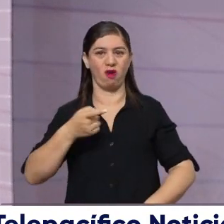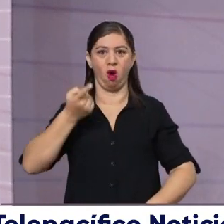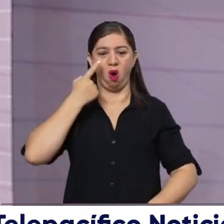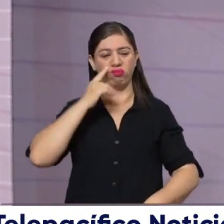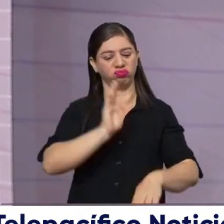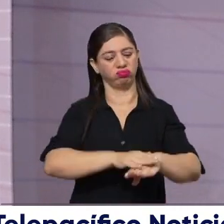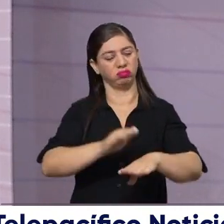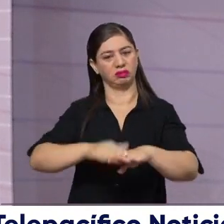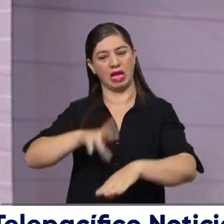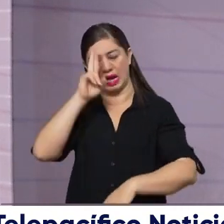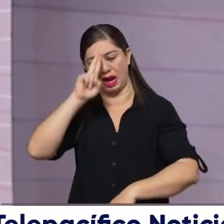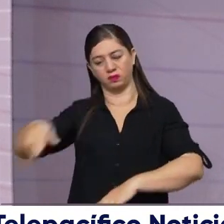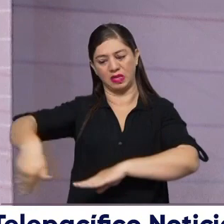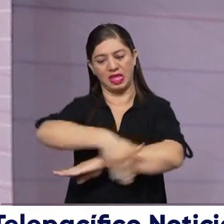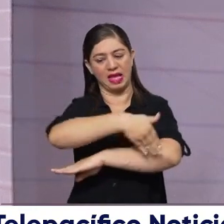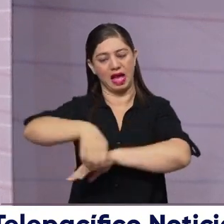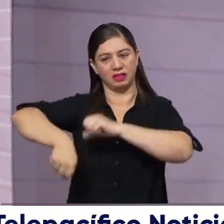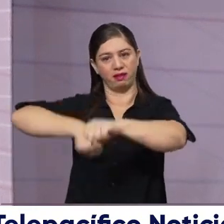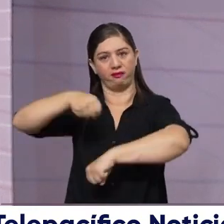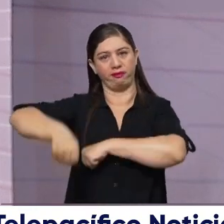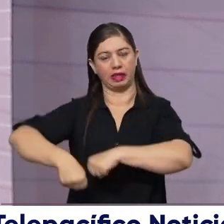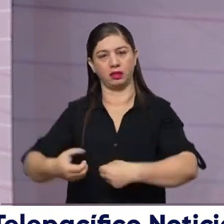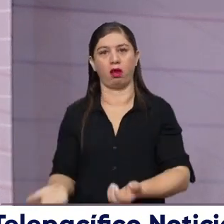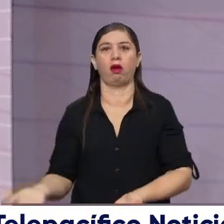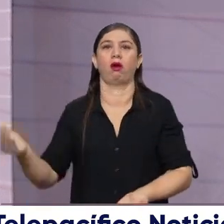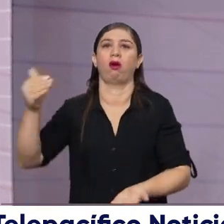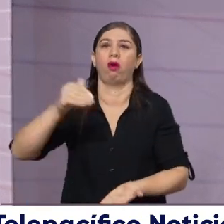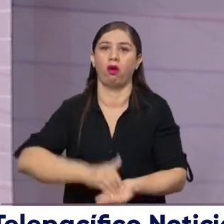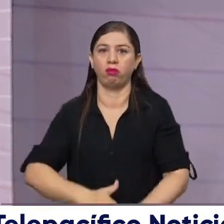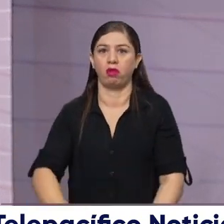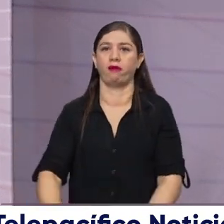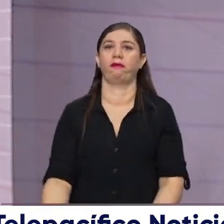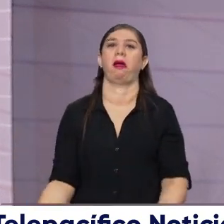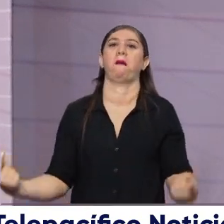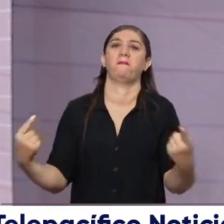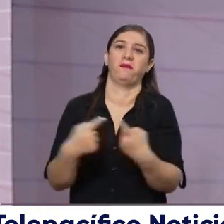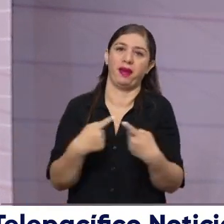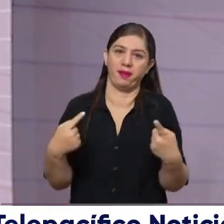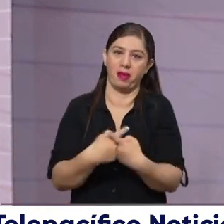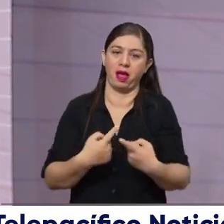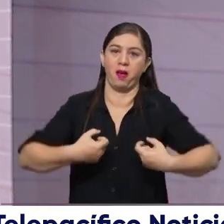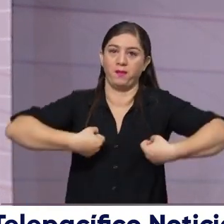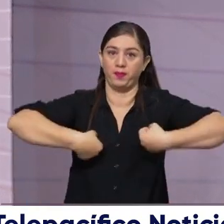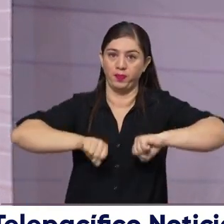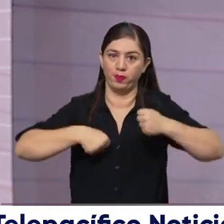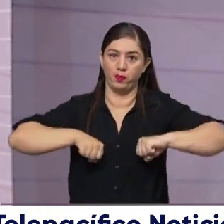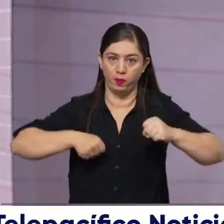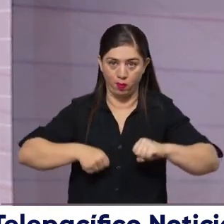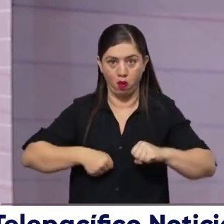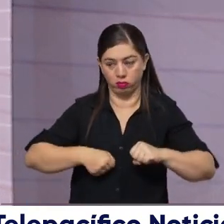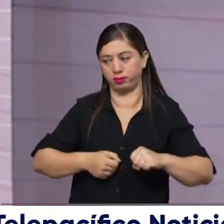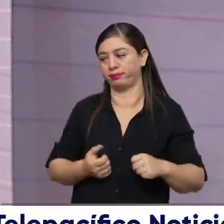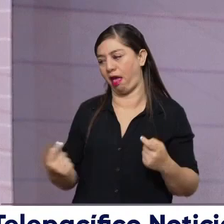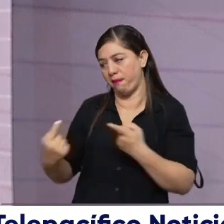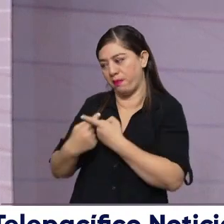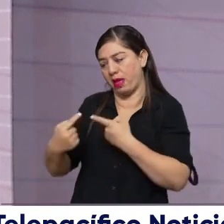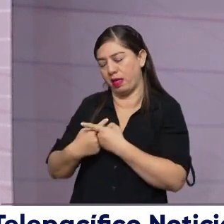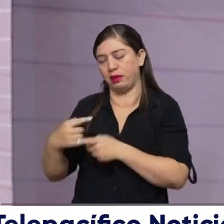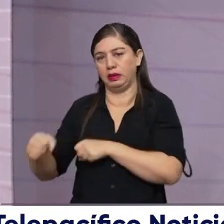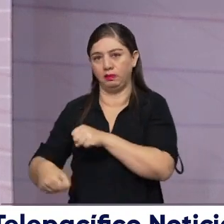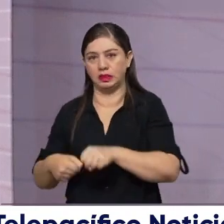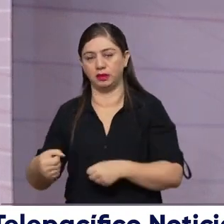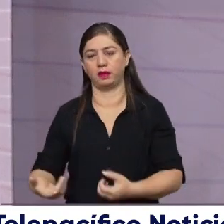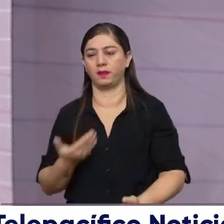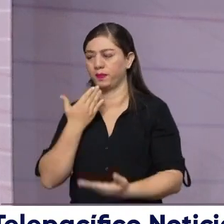de su carril exclusivo se siguen presentando agresiones por parte de algunos motociclistas de los conductores de esos vehículos -alejandro